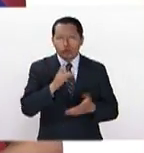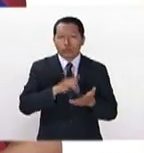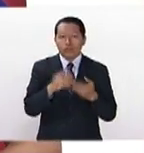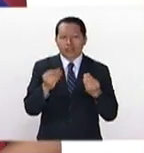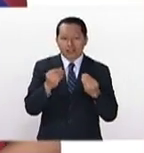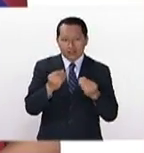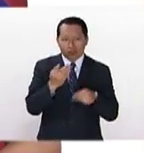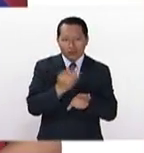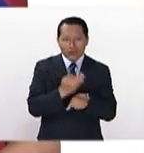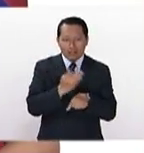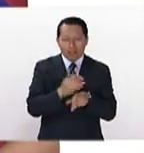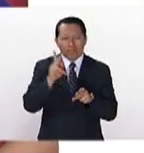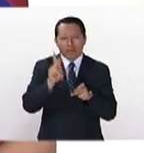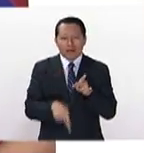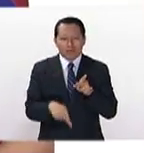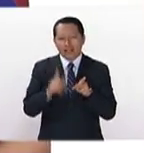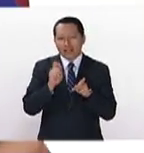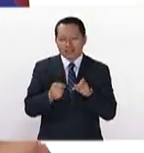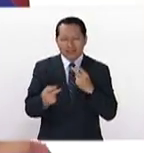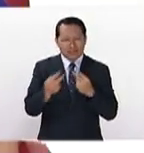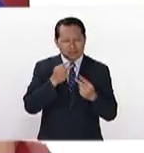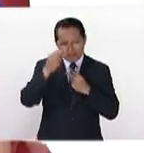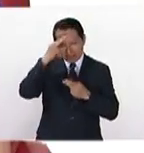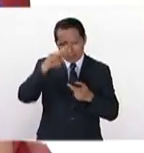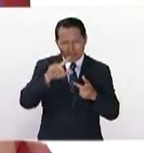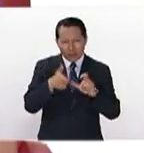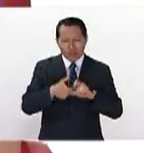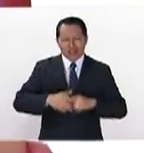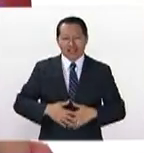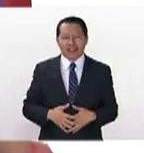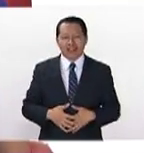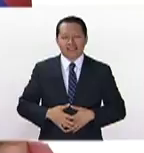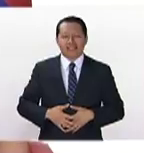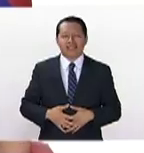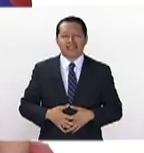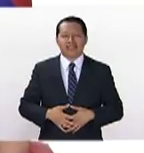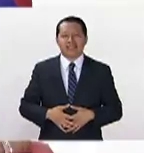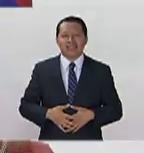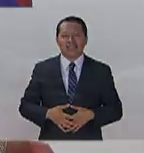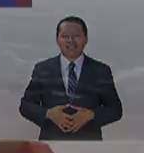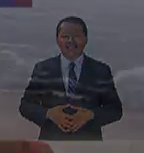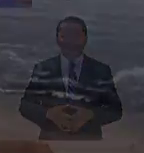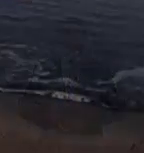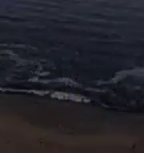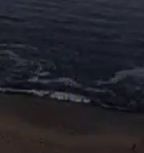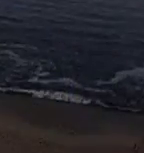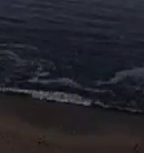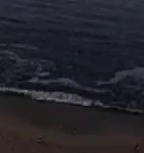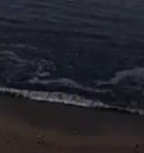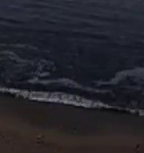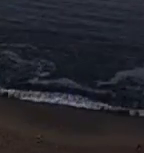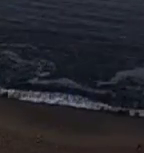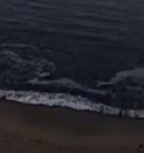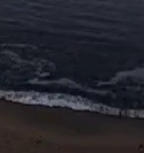Nosotros vamos a ir a una pausa. Le recuerdo que usted ve México al Día. Me encantó.